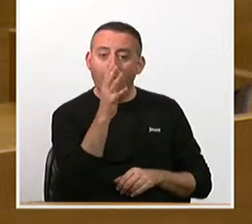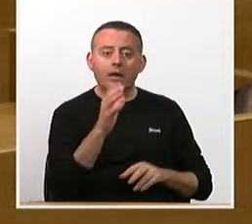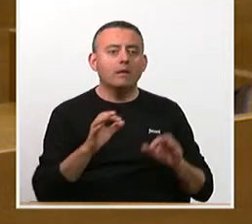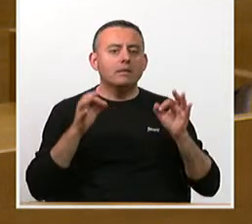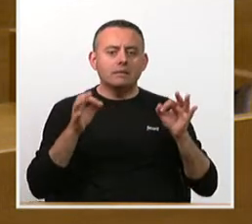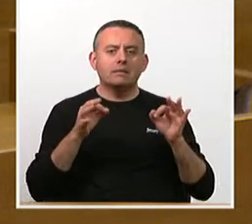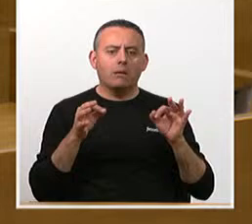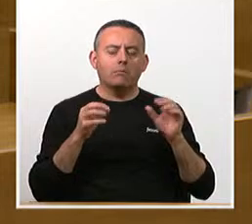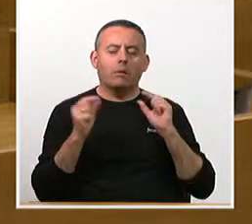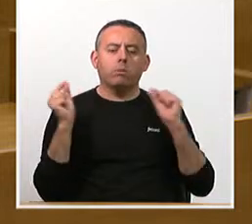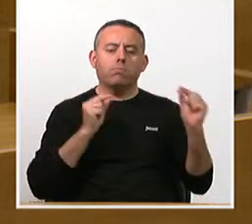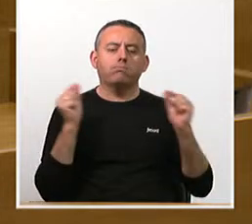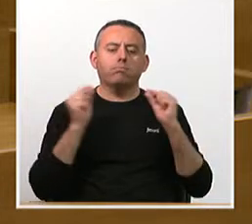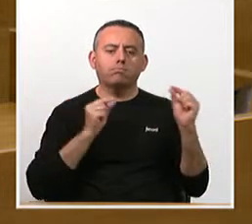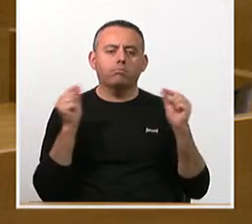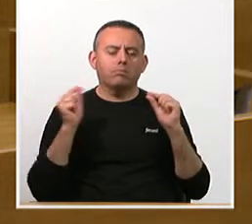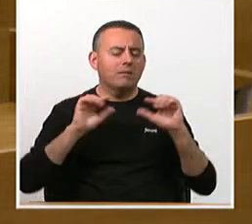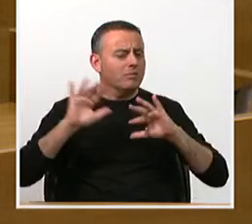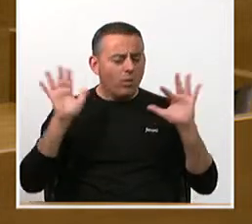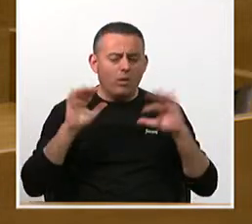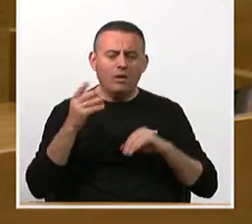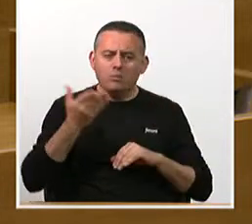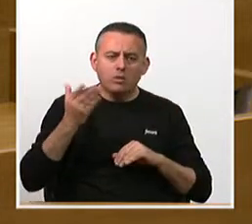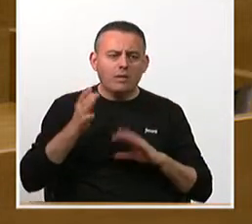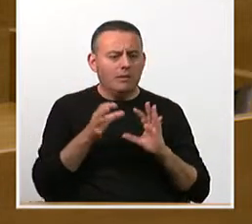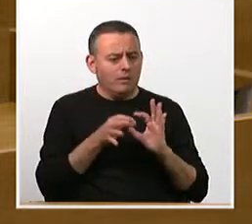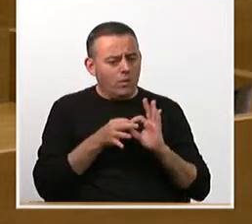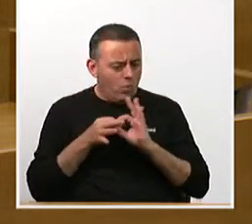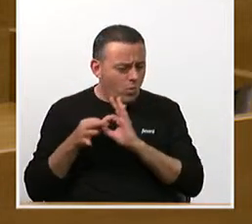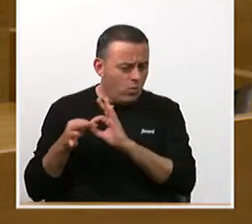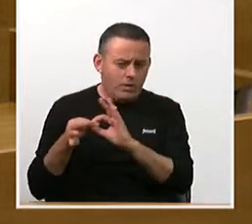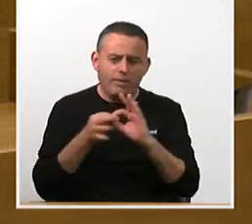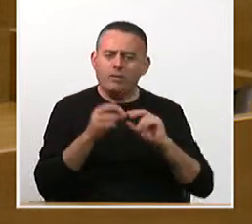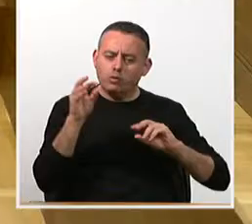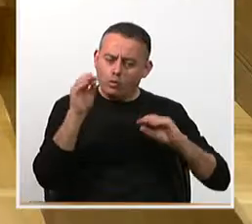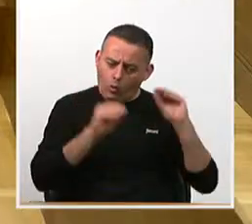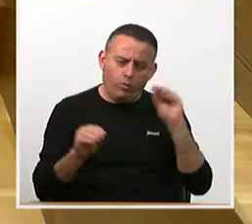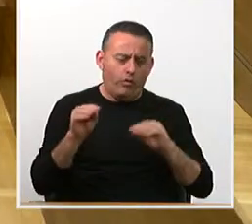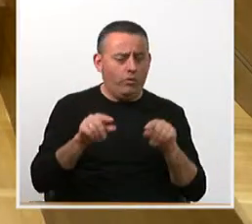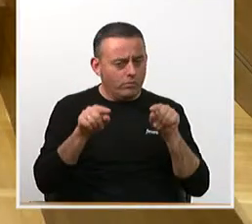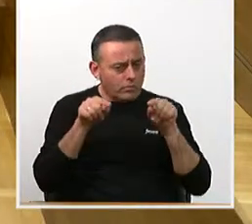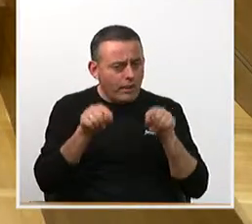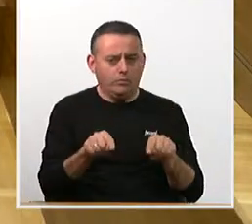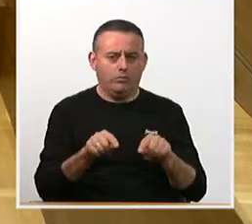de una vez por todas a ser un elemento una herramienta de solución Muchas